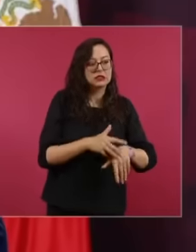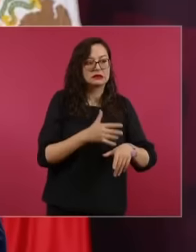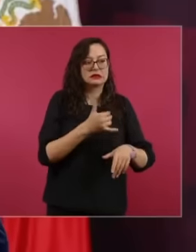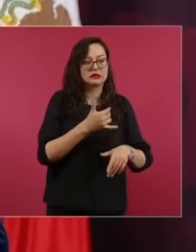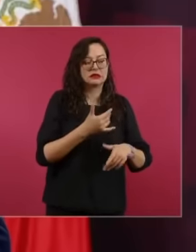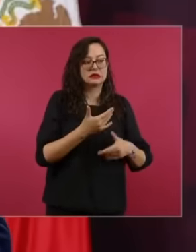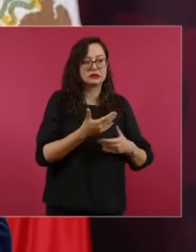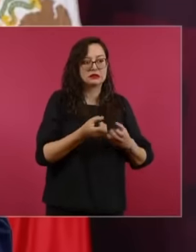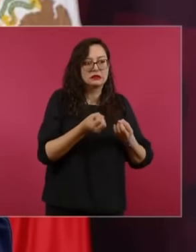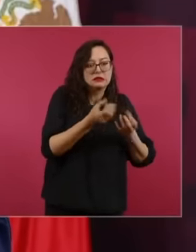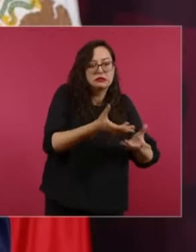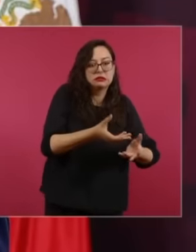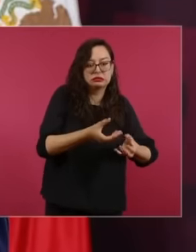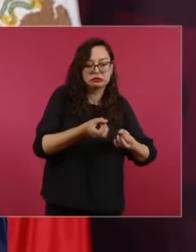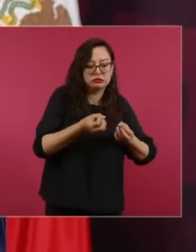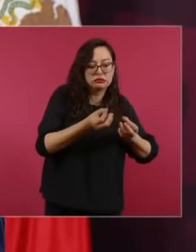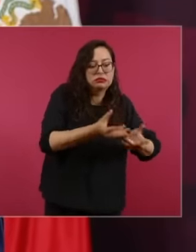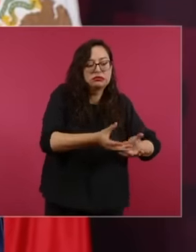de los corruptos.